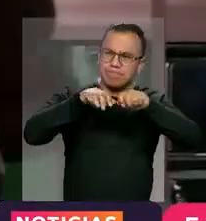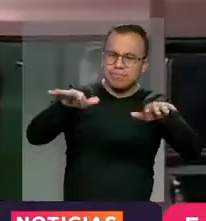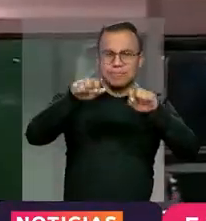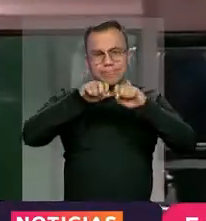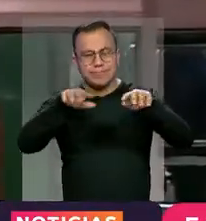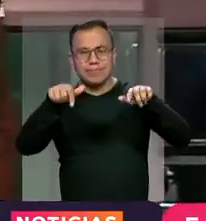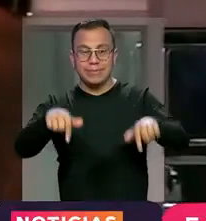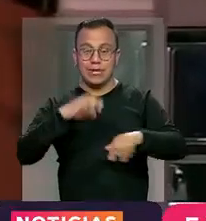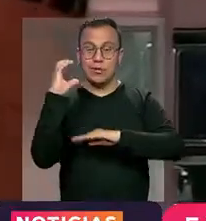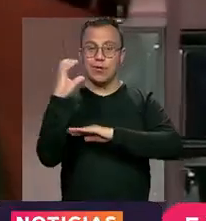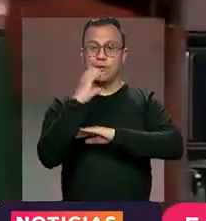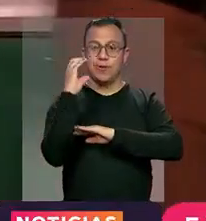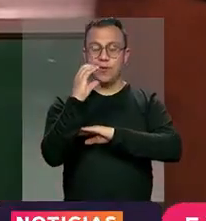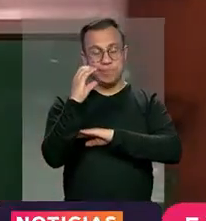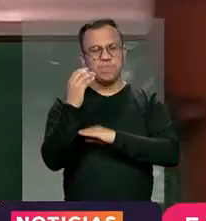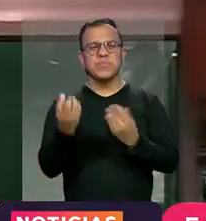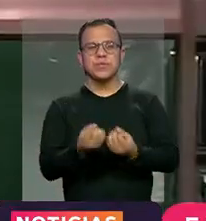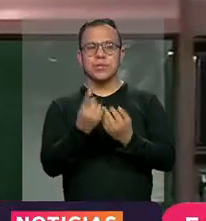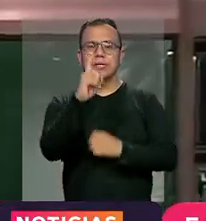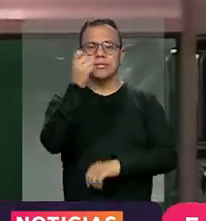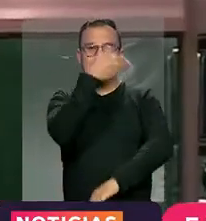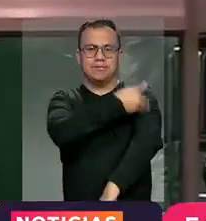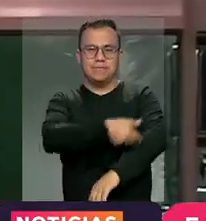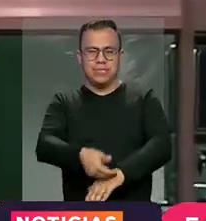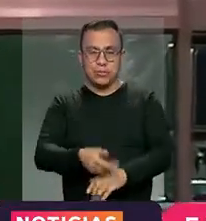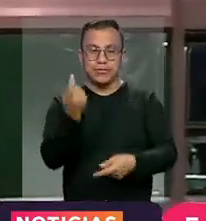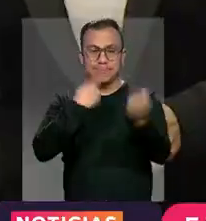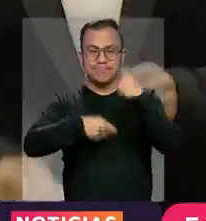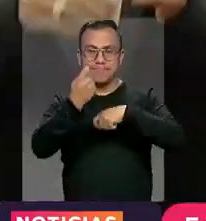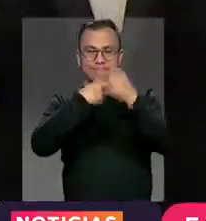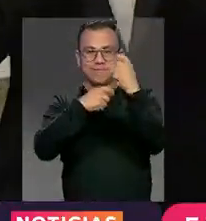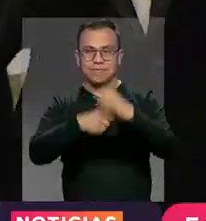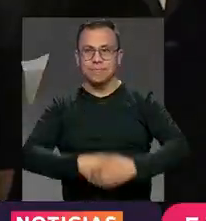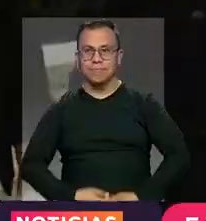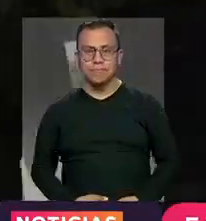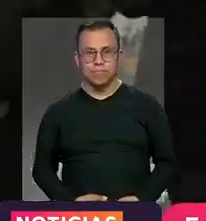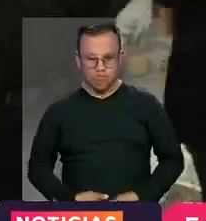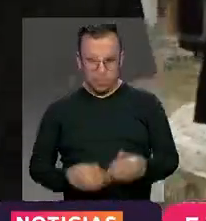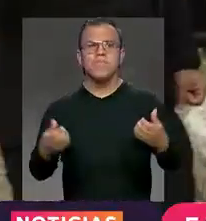música popular en el país, con más de 6 millones de discos vendidos.